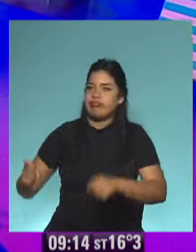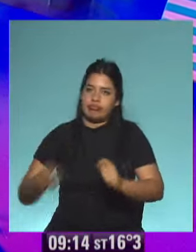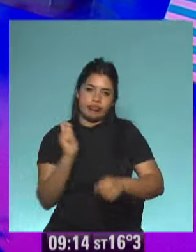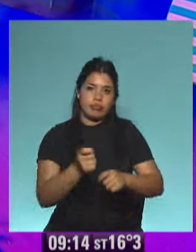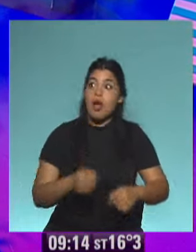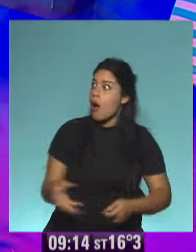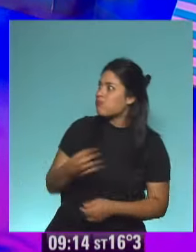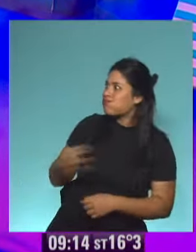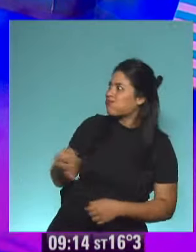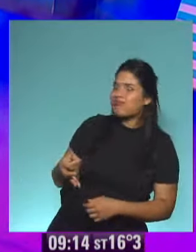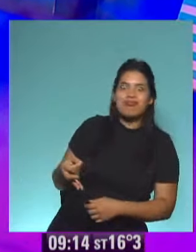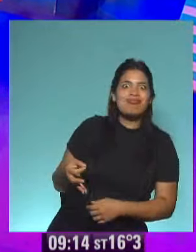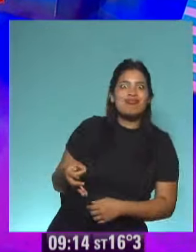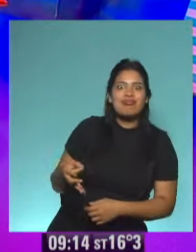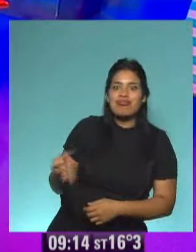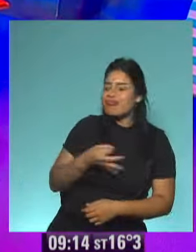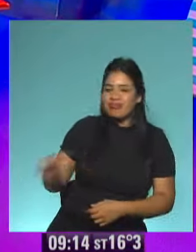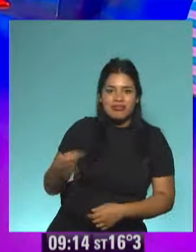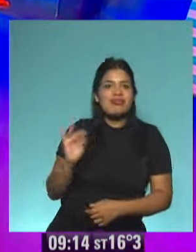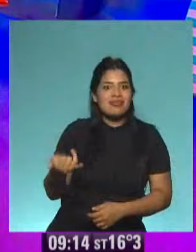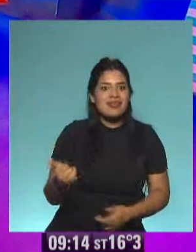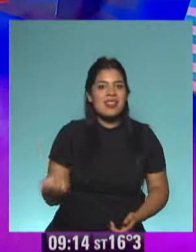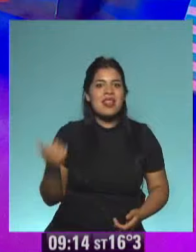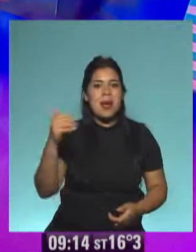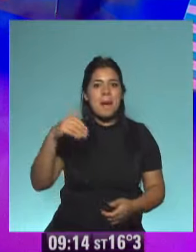Tienes razón. Es cierto que Mauro nos enseñó.